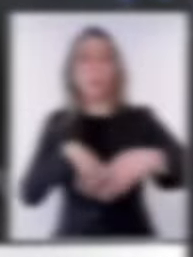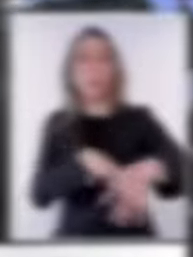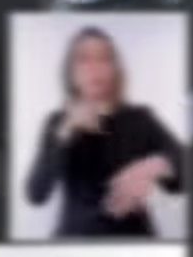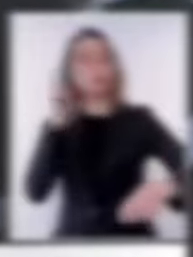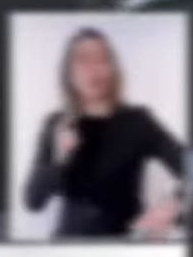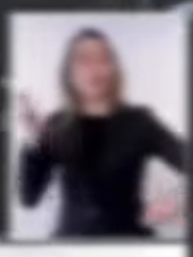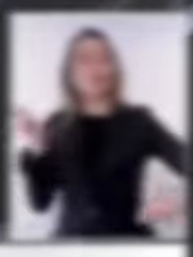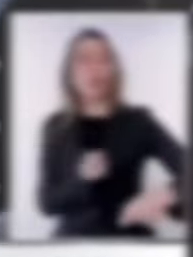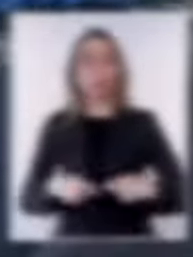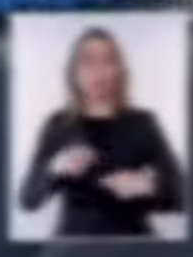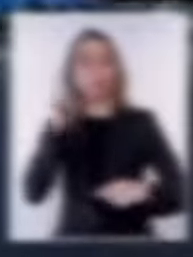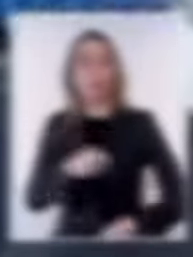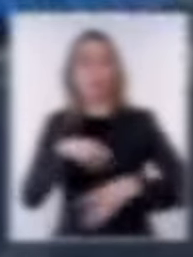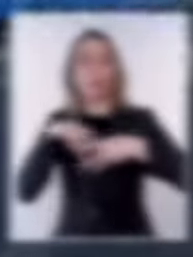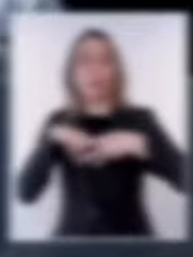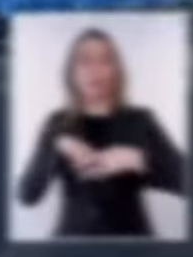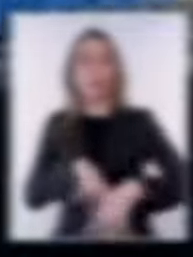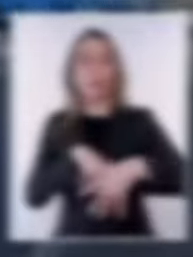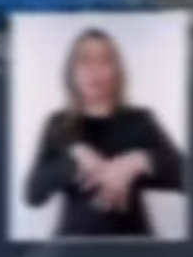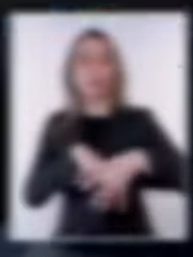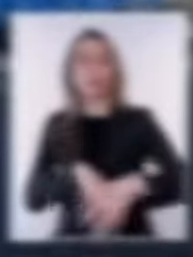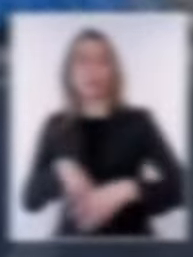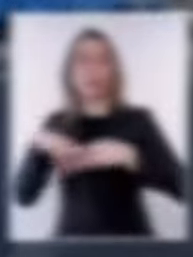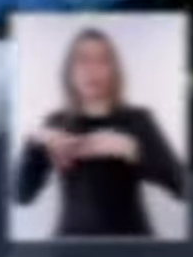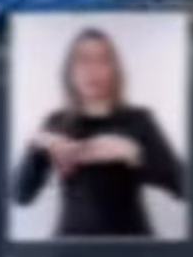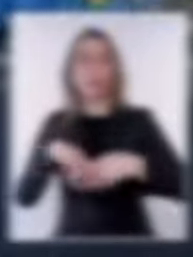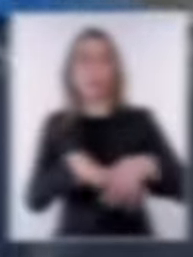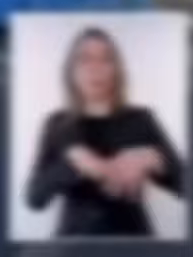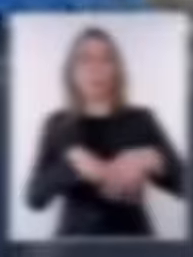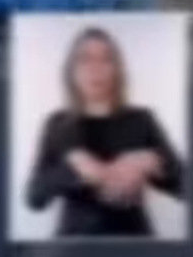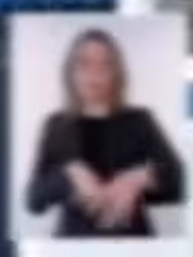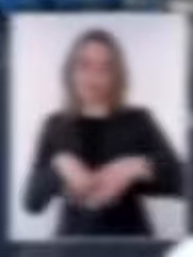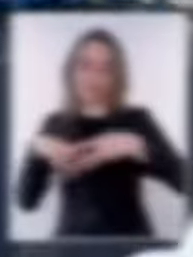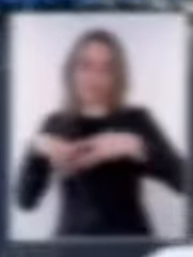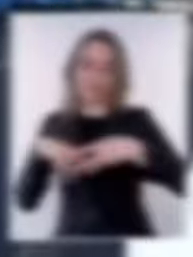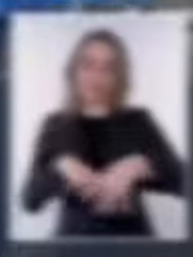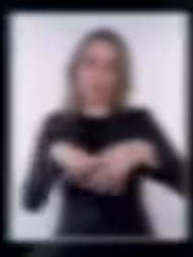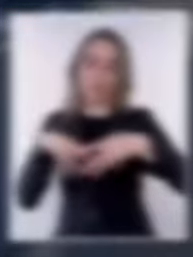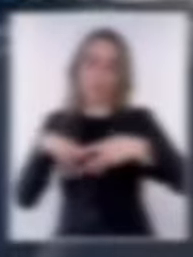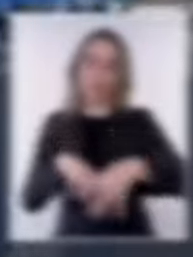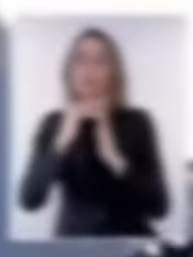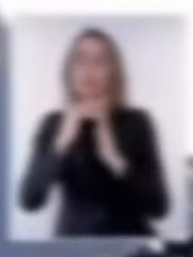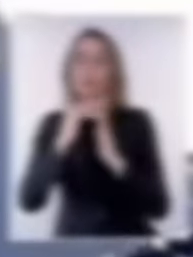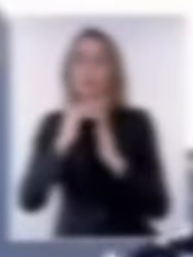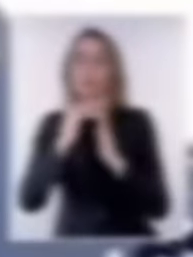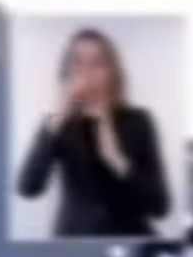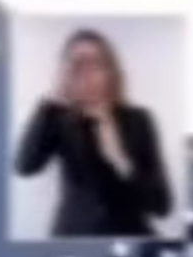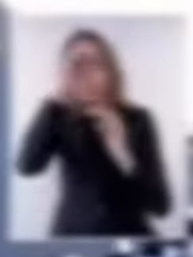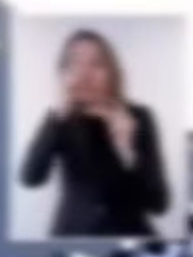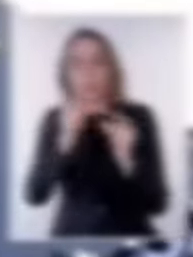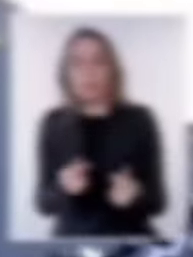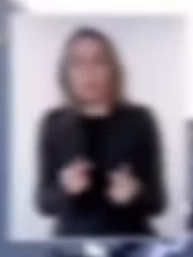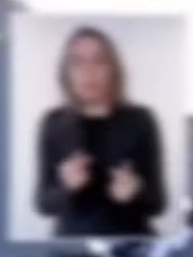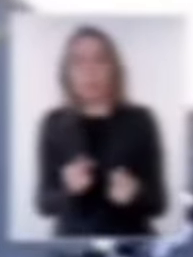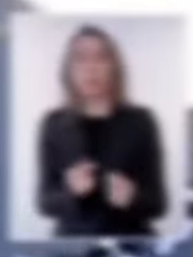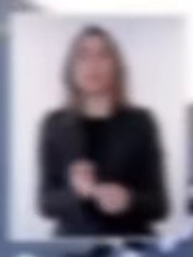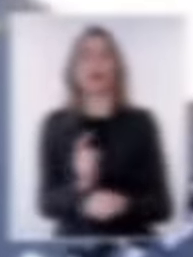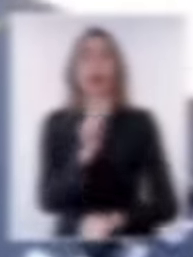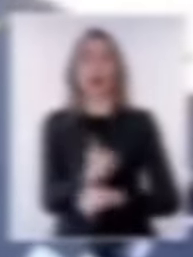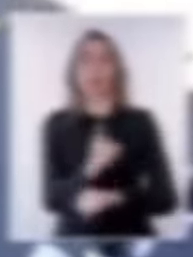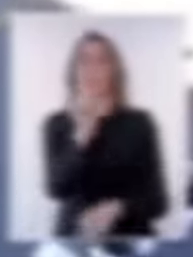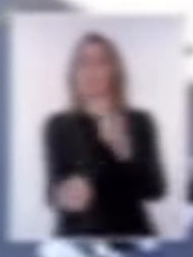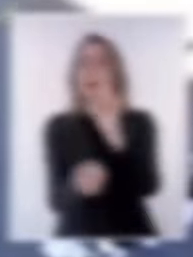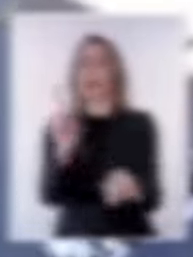los desfiles y hemos entrado en otros temas, todo dependiendo de las recomendaciones que nos dan. Y pues, al parecer, hace varios días